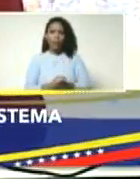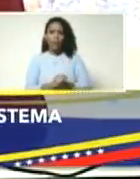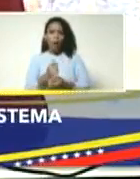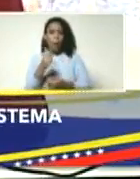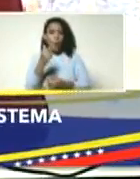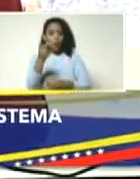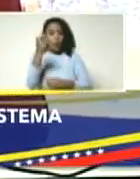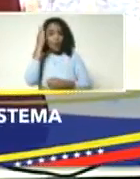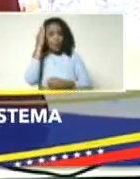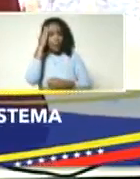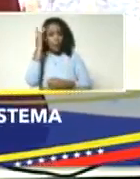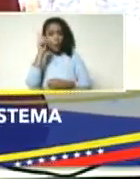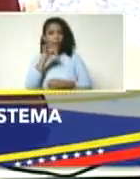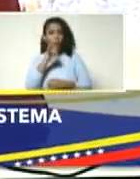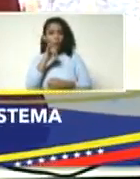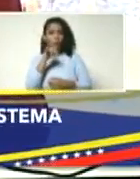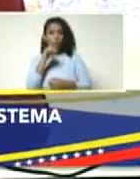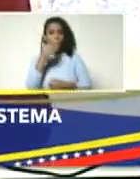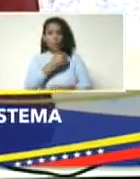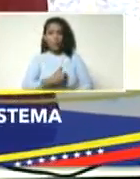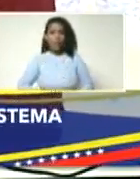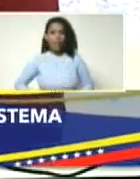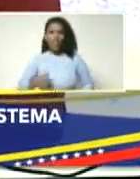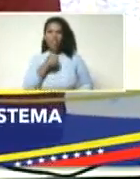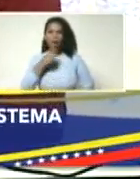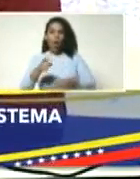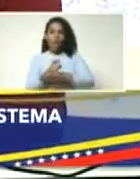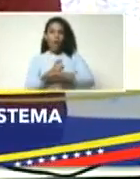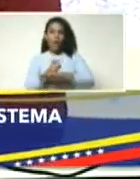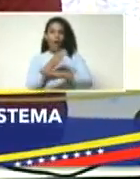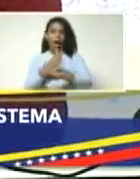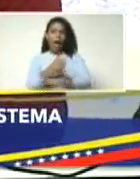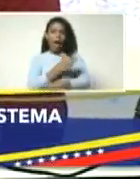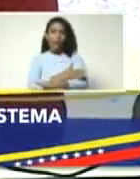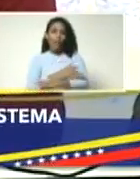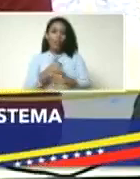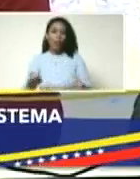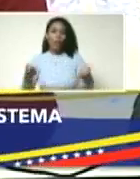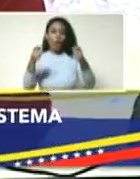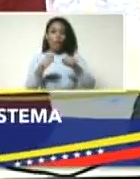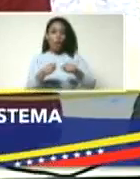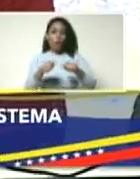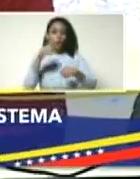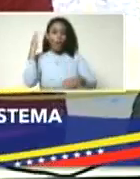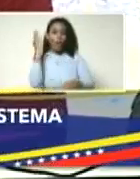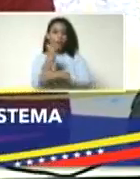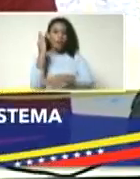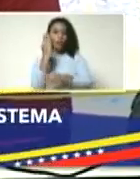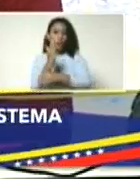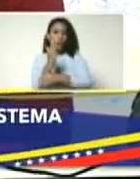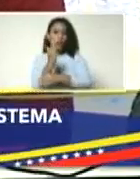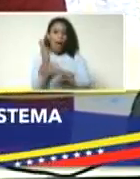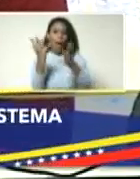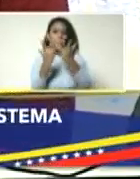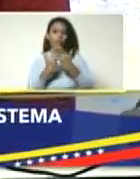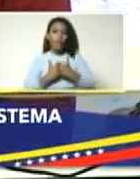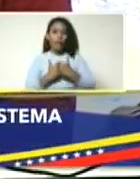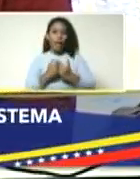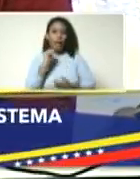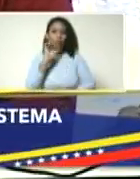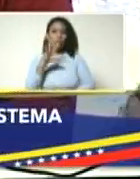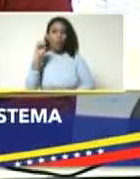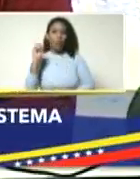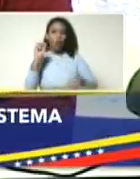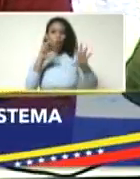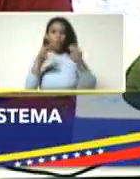que usted tenga un dato, presidente, quien gobernaba aquí antes del bloqueo y las sanciones, administraba entre 50